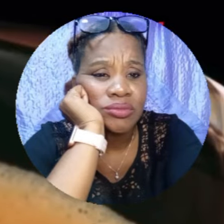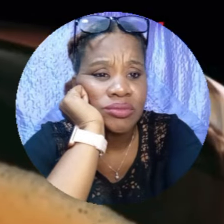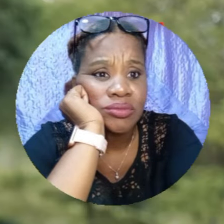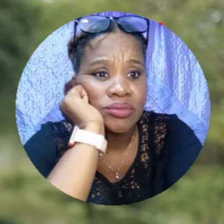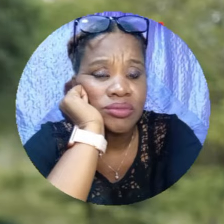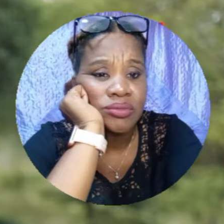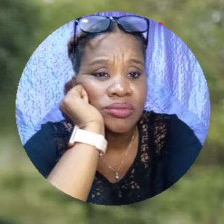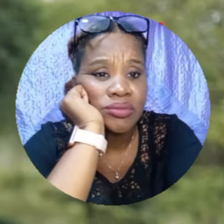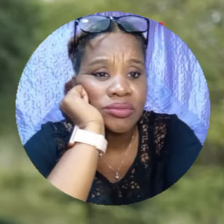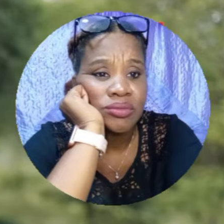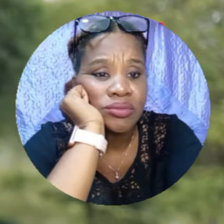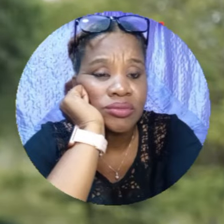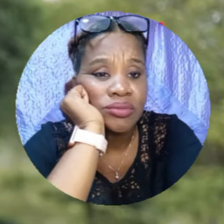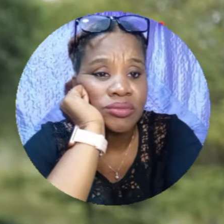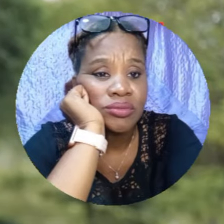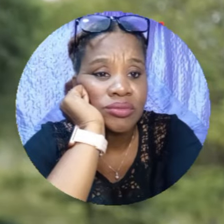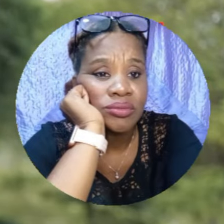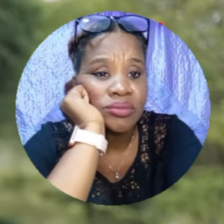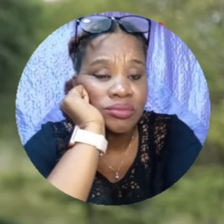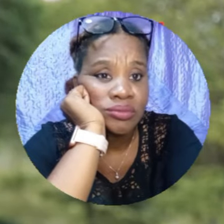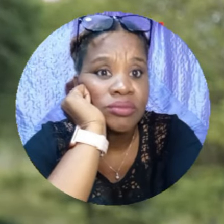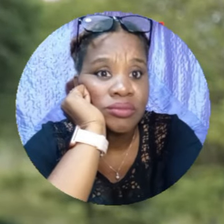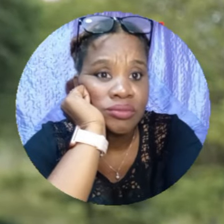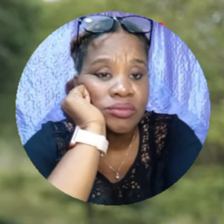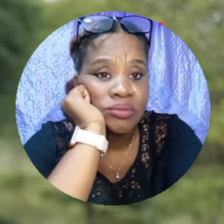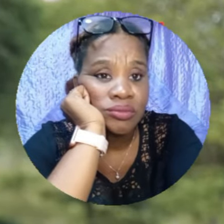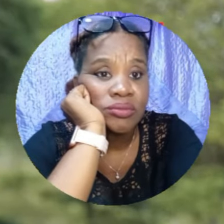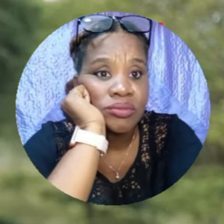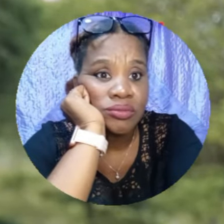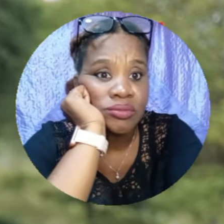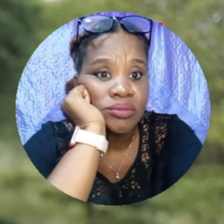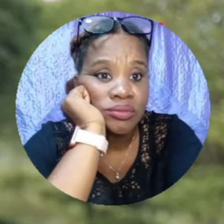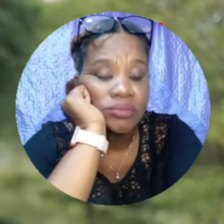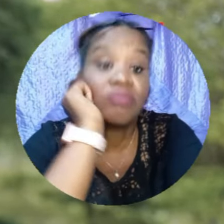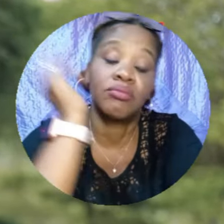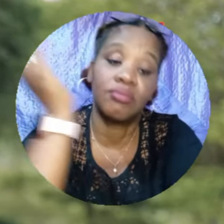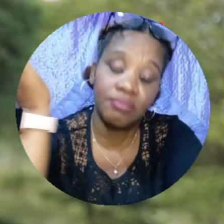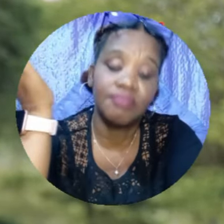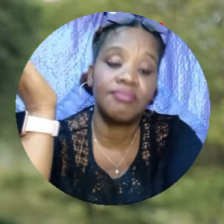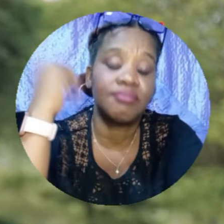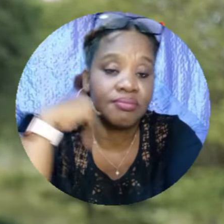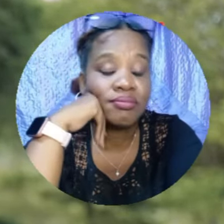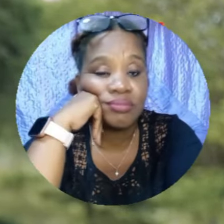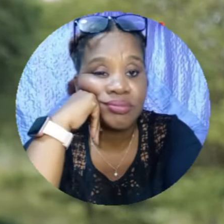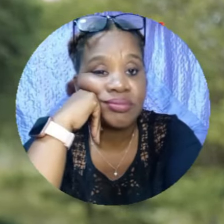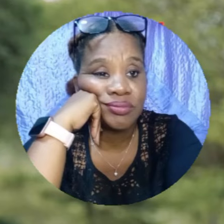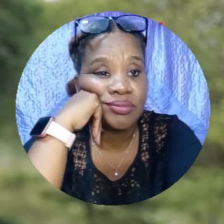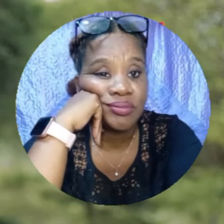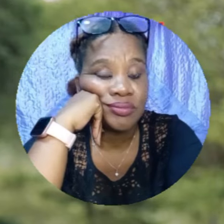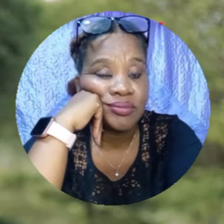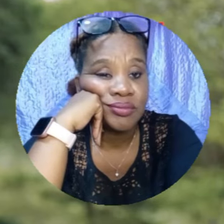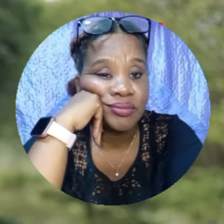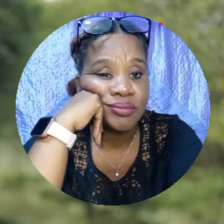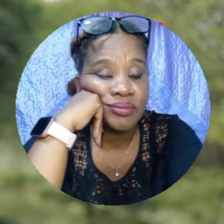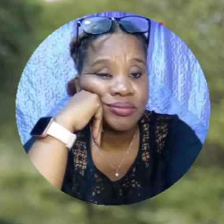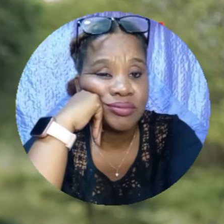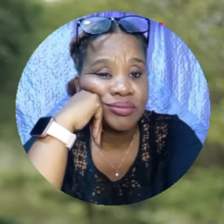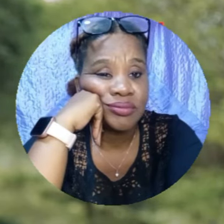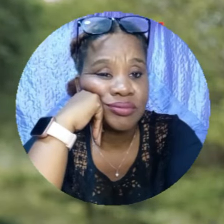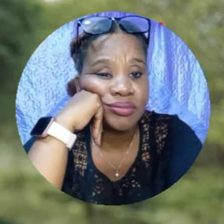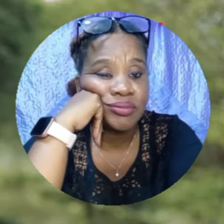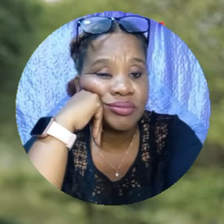que está dotada de una planta de árboles, donde se crea un microclima, que son leguminosas,